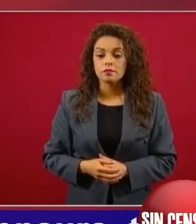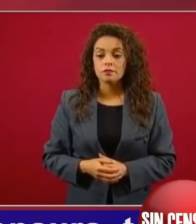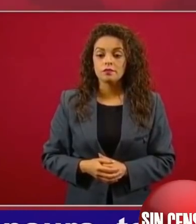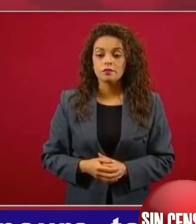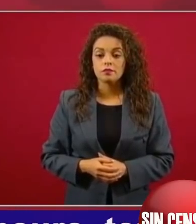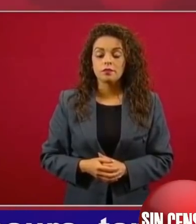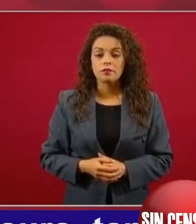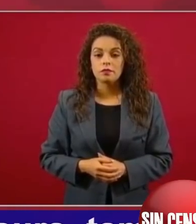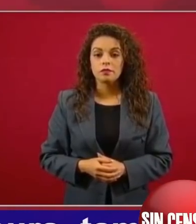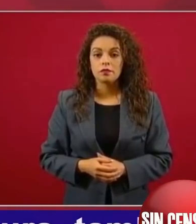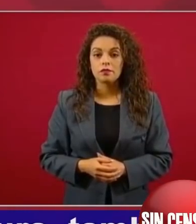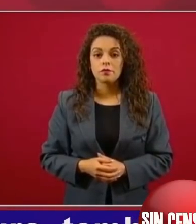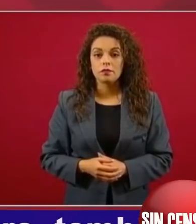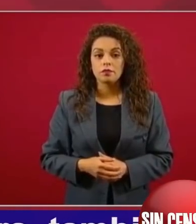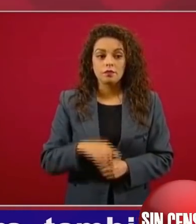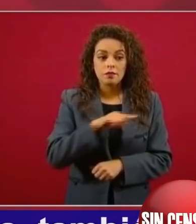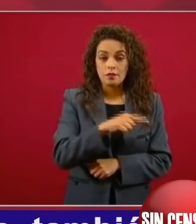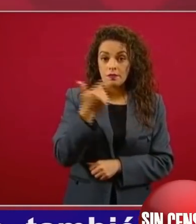de manera